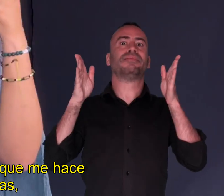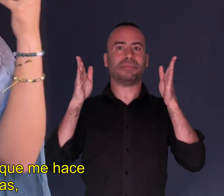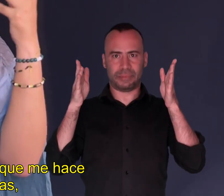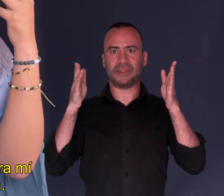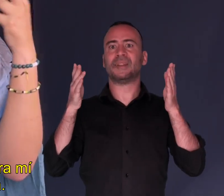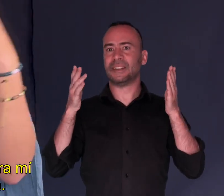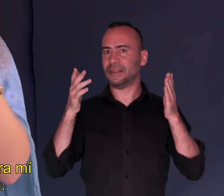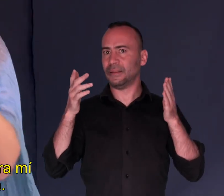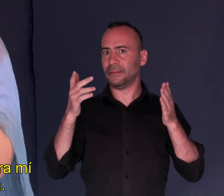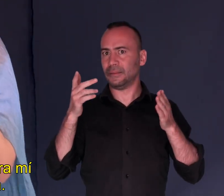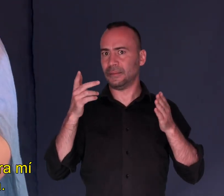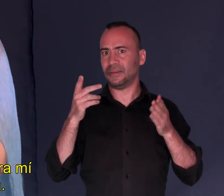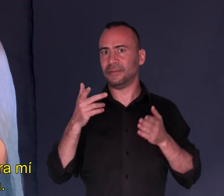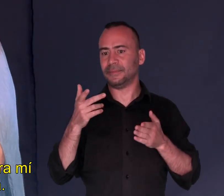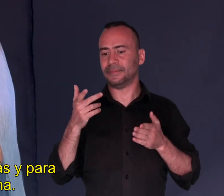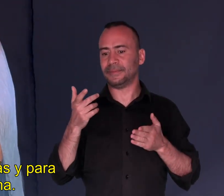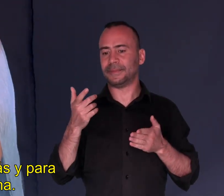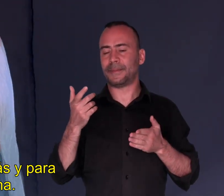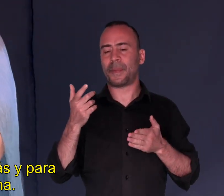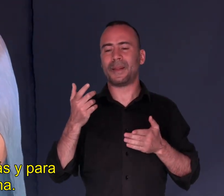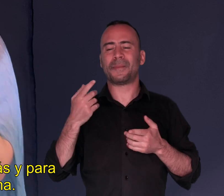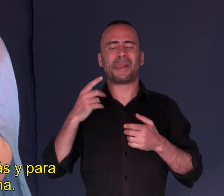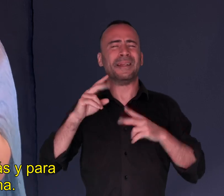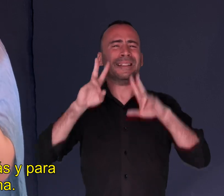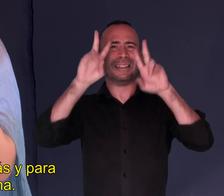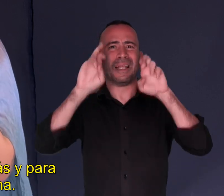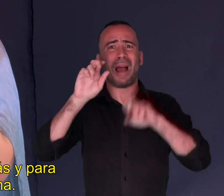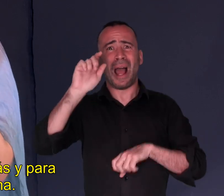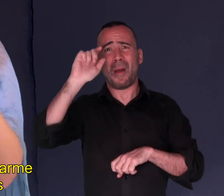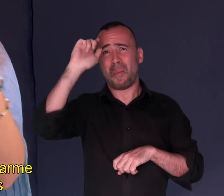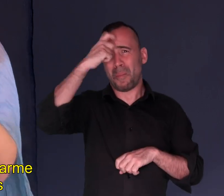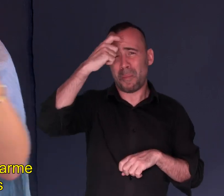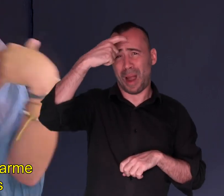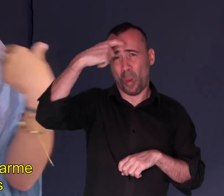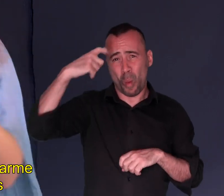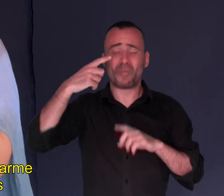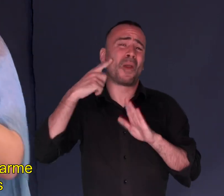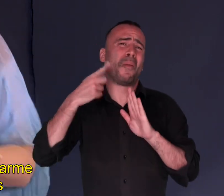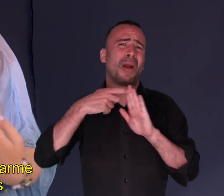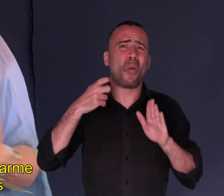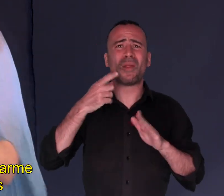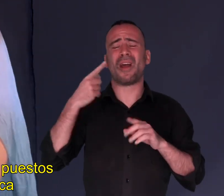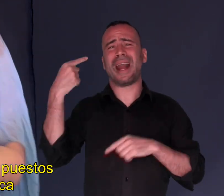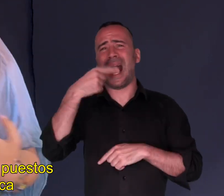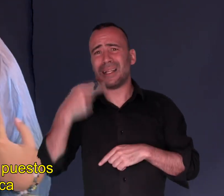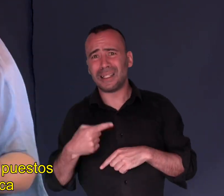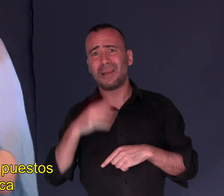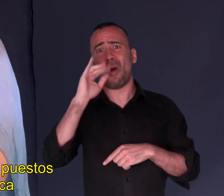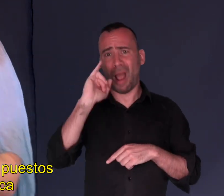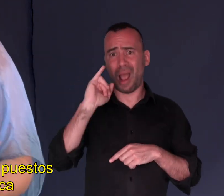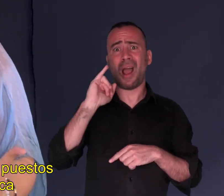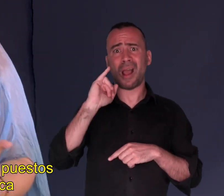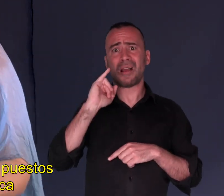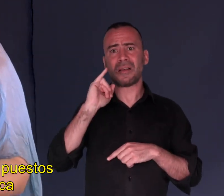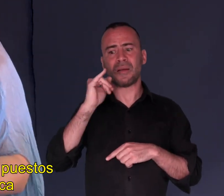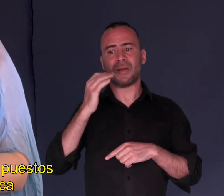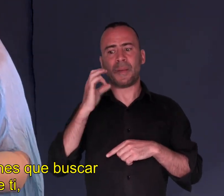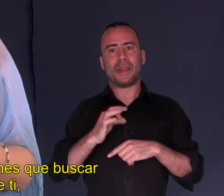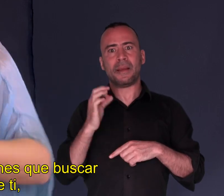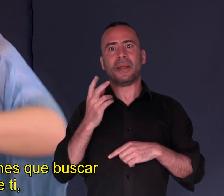abrir miras incluso para mí misma para los demás y para mí misma Noa quitarme corsés que llevamos puestos de